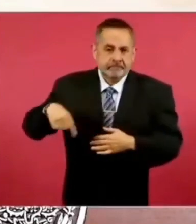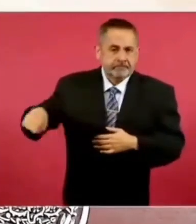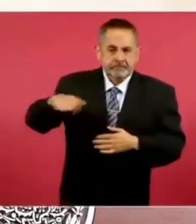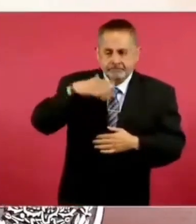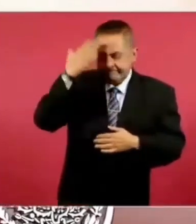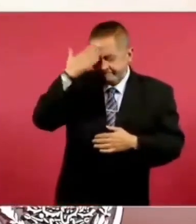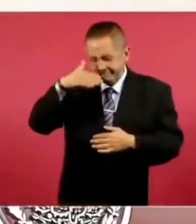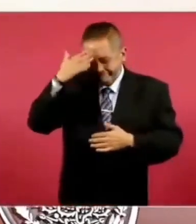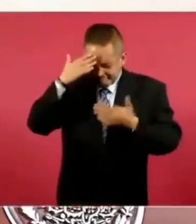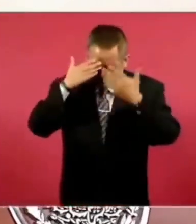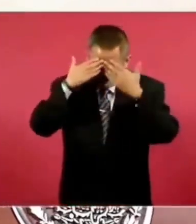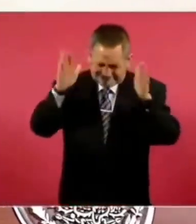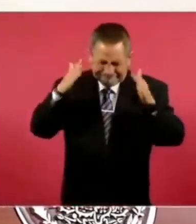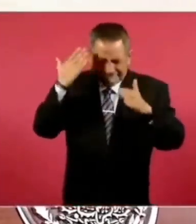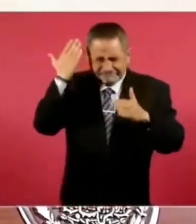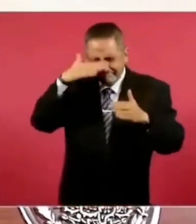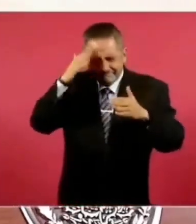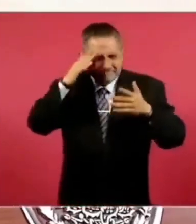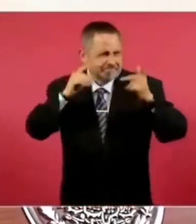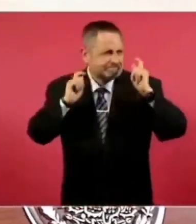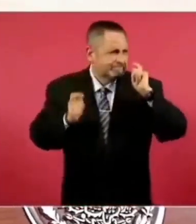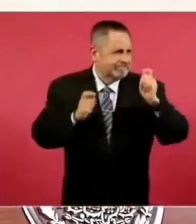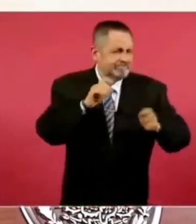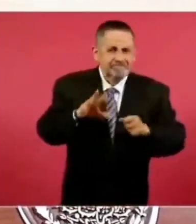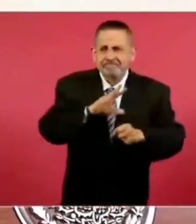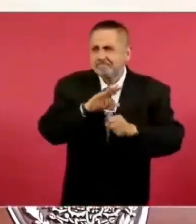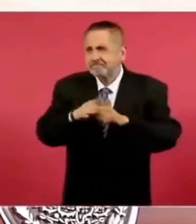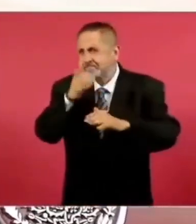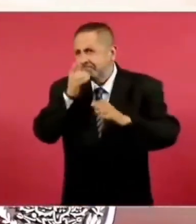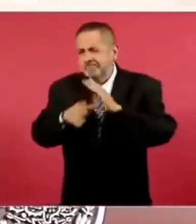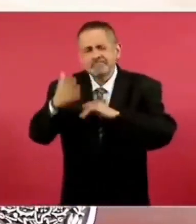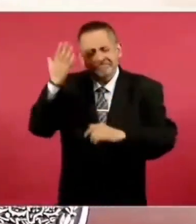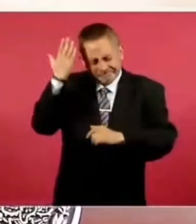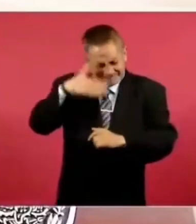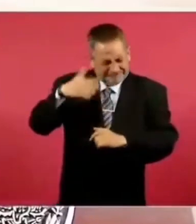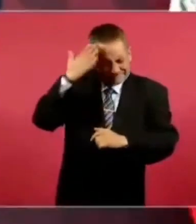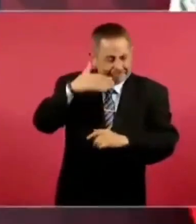nuestro pueblo como nunca se había visto.